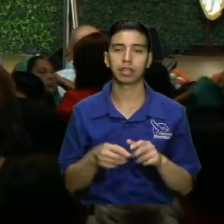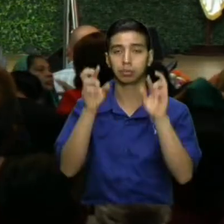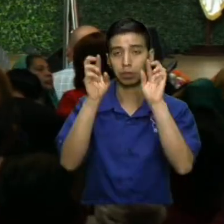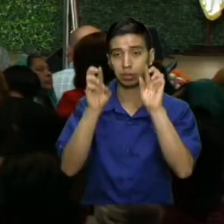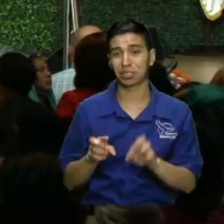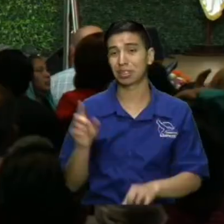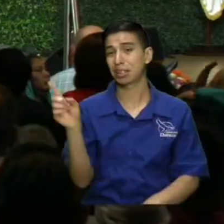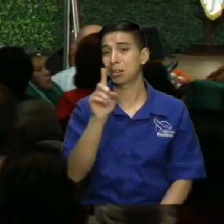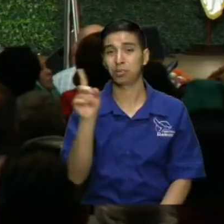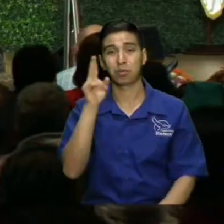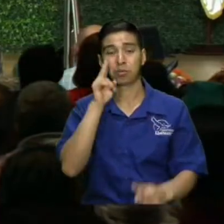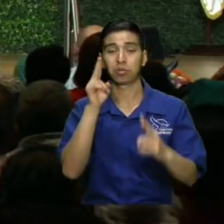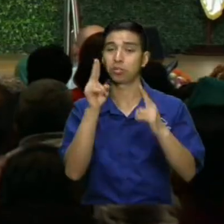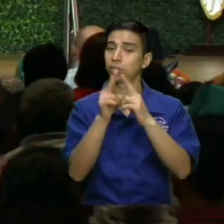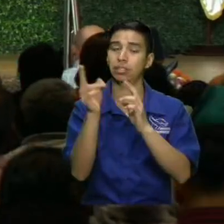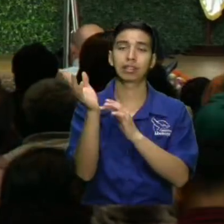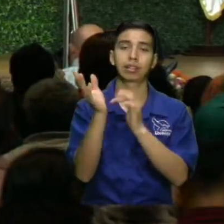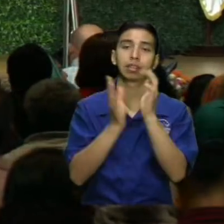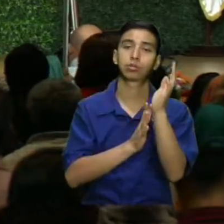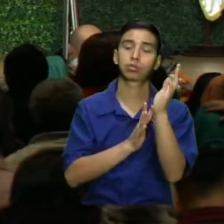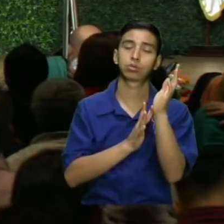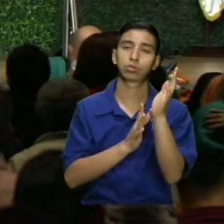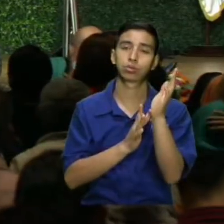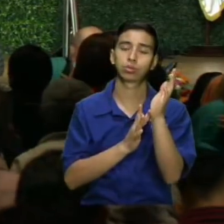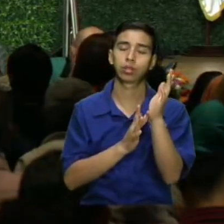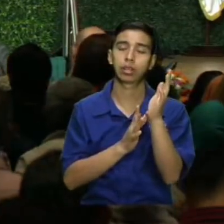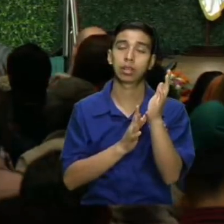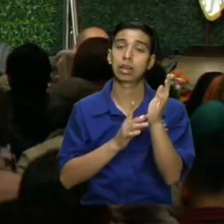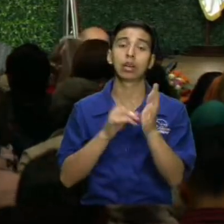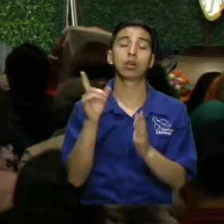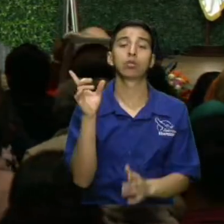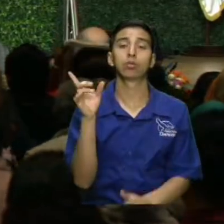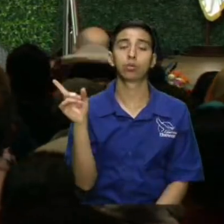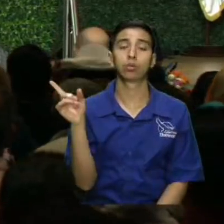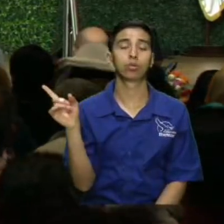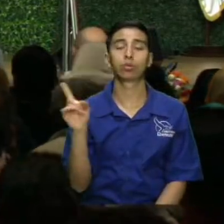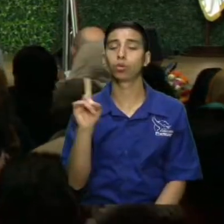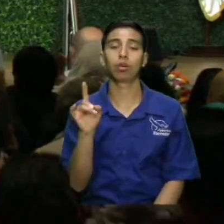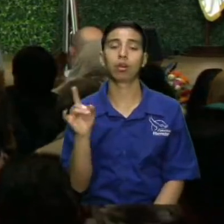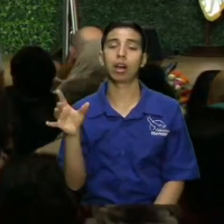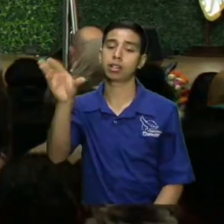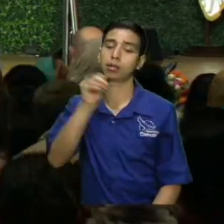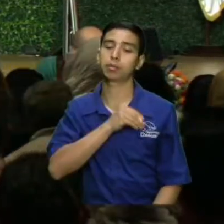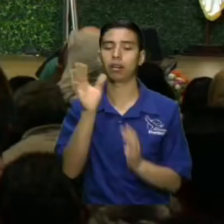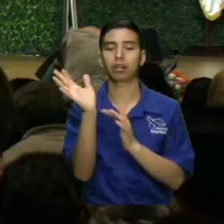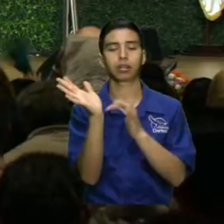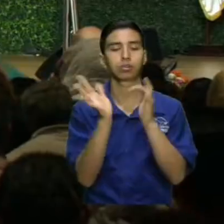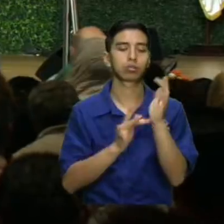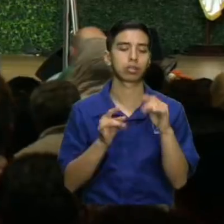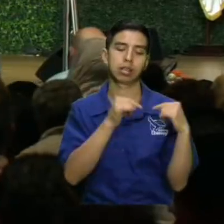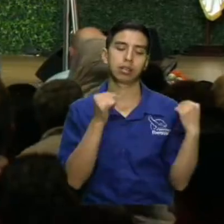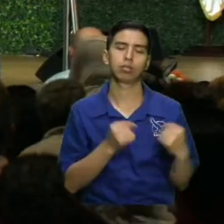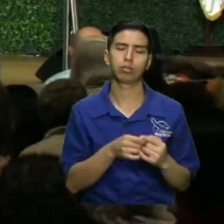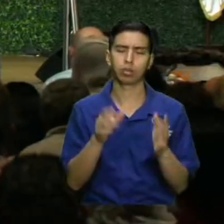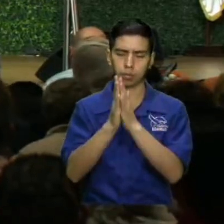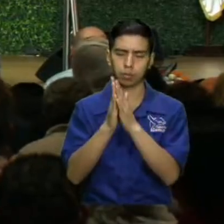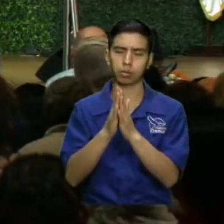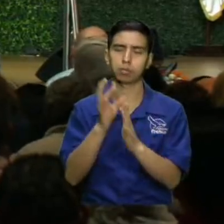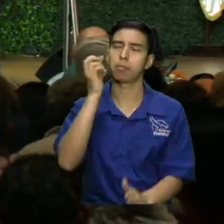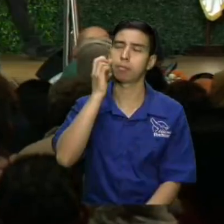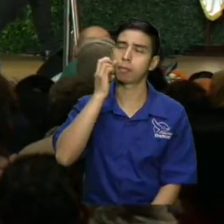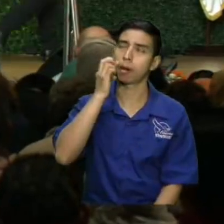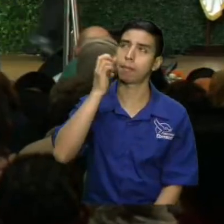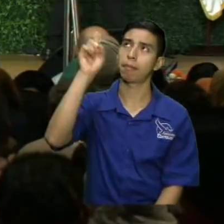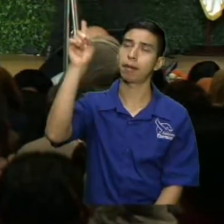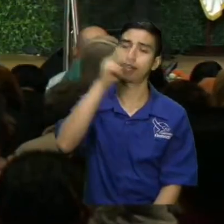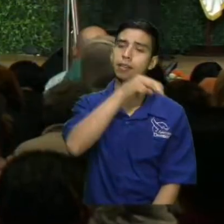todavía no han nacido de nuevo. Nacido de nuevo. Oremos, pidámosle al Señor. Padre, en el nombre de Jesús,